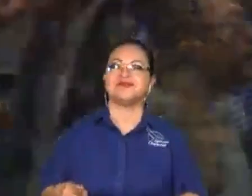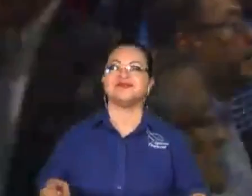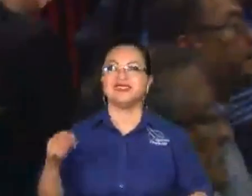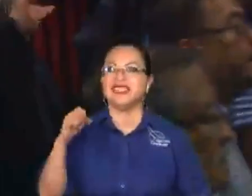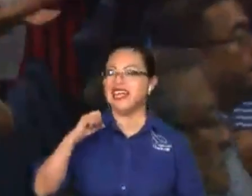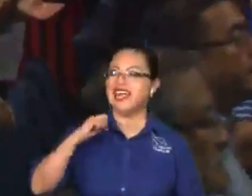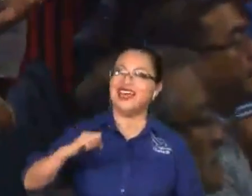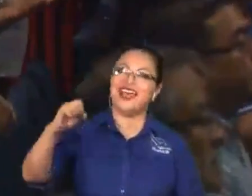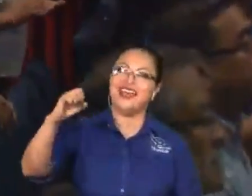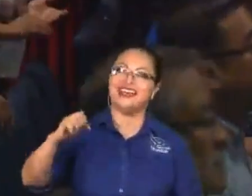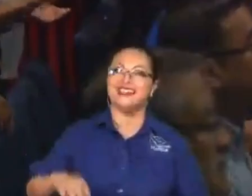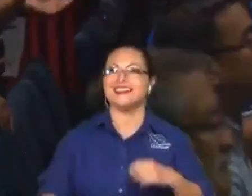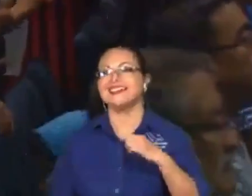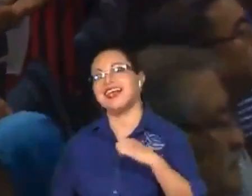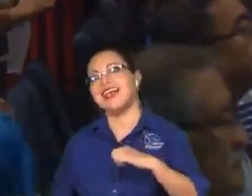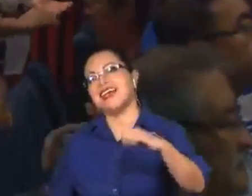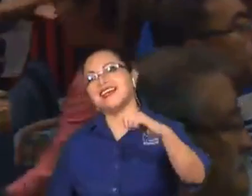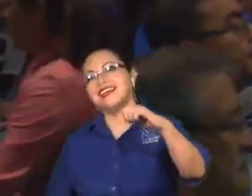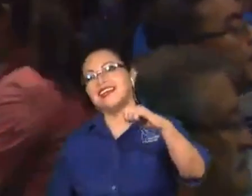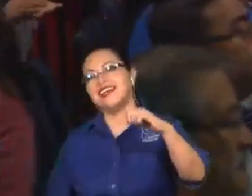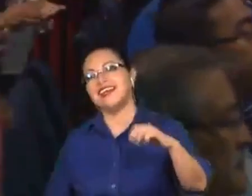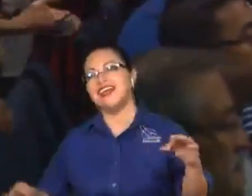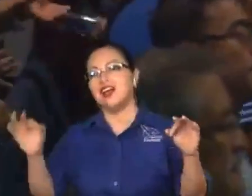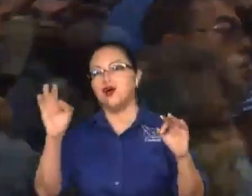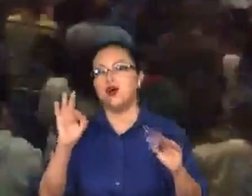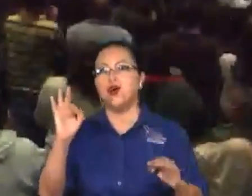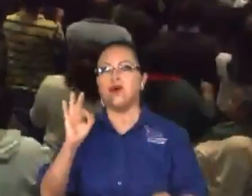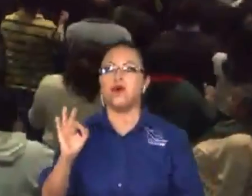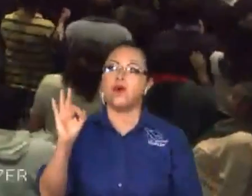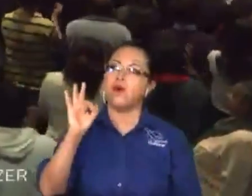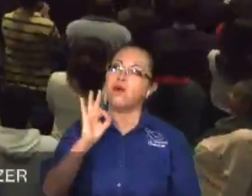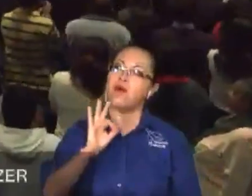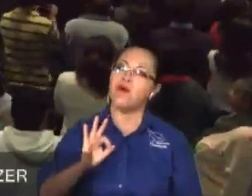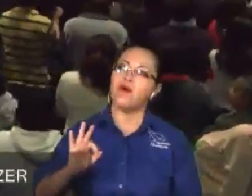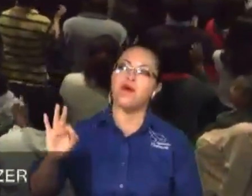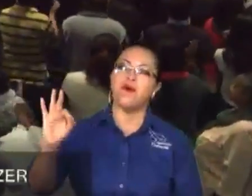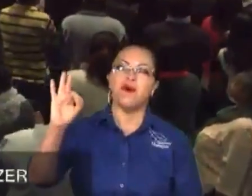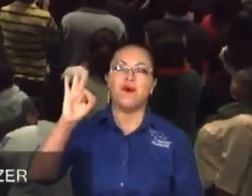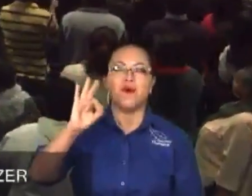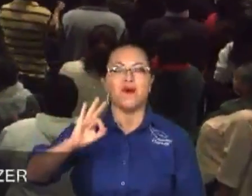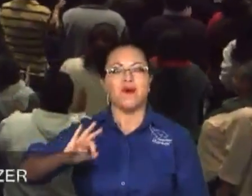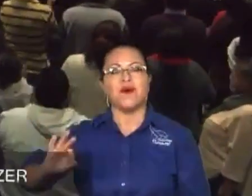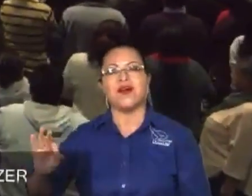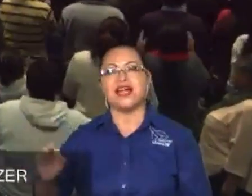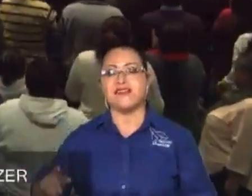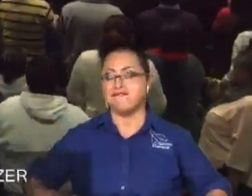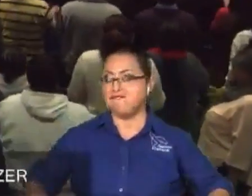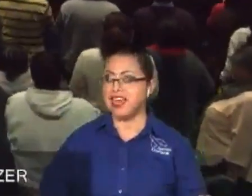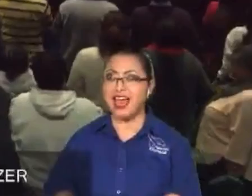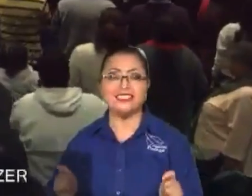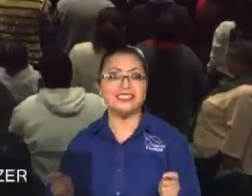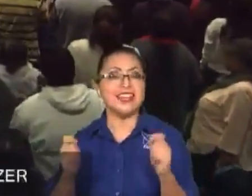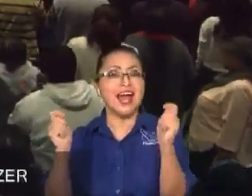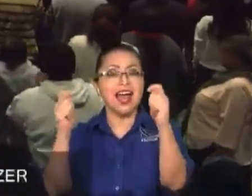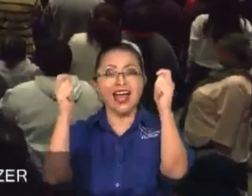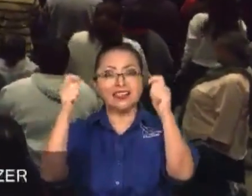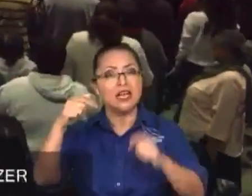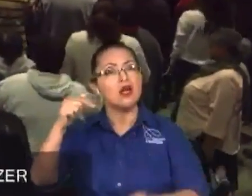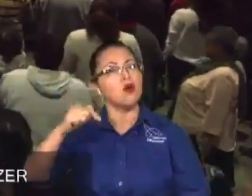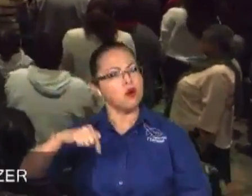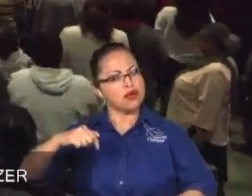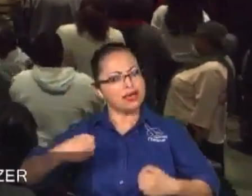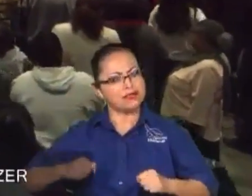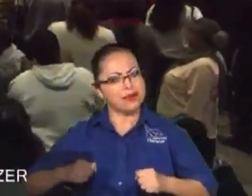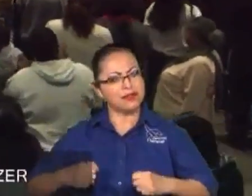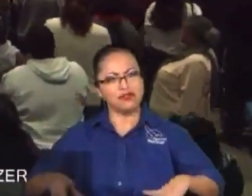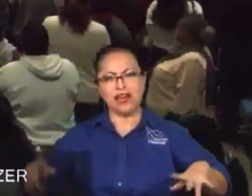Dilo. aquí fiesta,